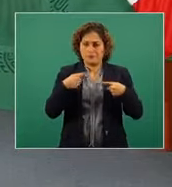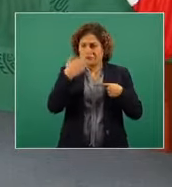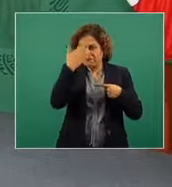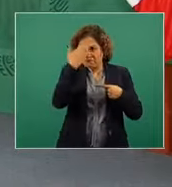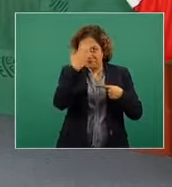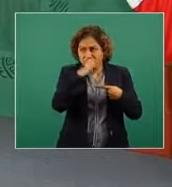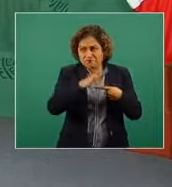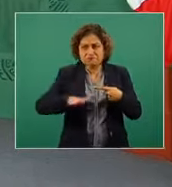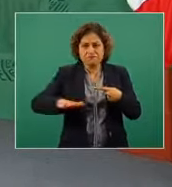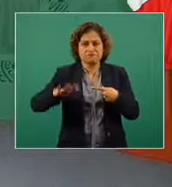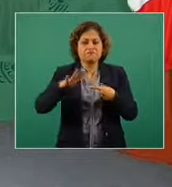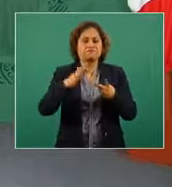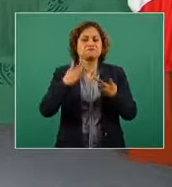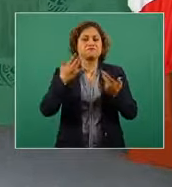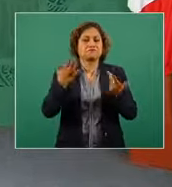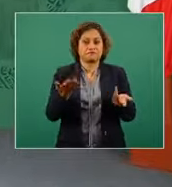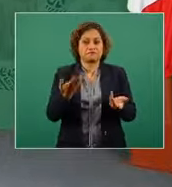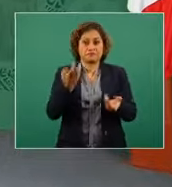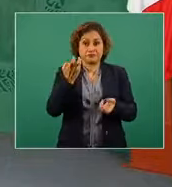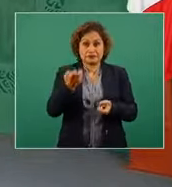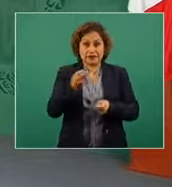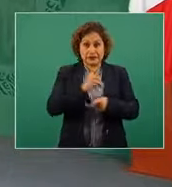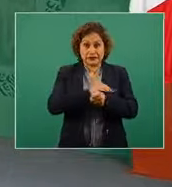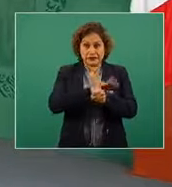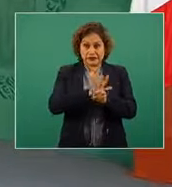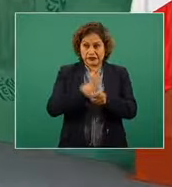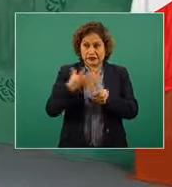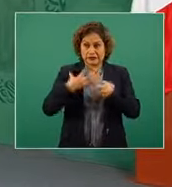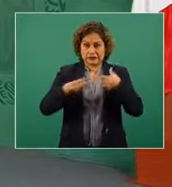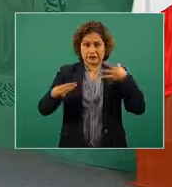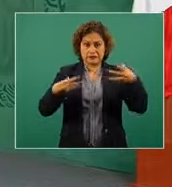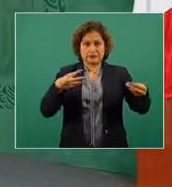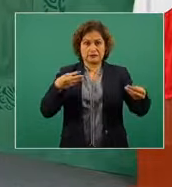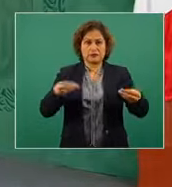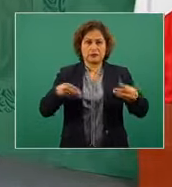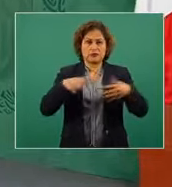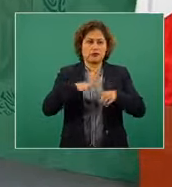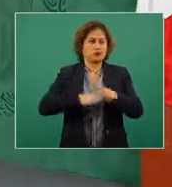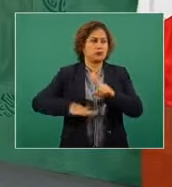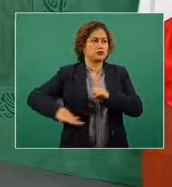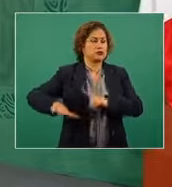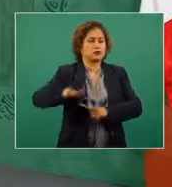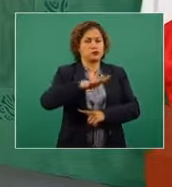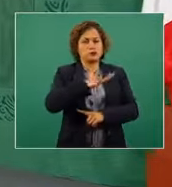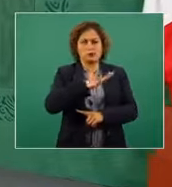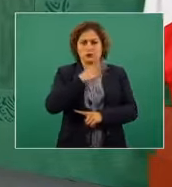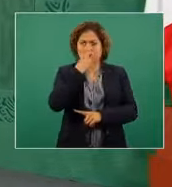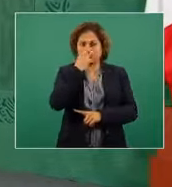que esta pandemia nos esté dejando tanto dolor. Y también